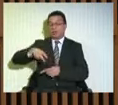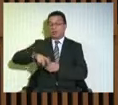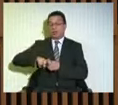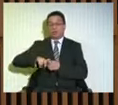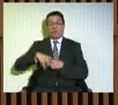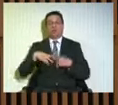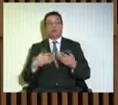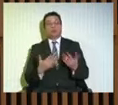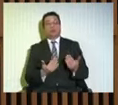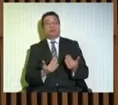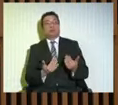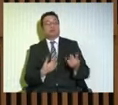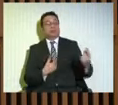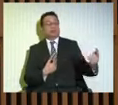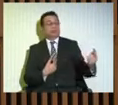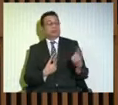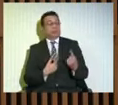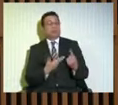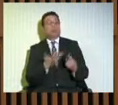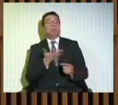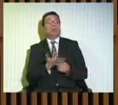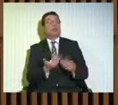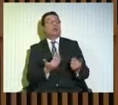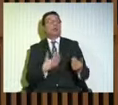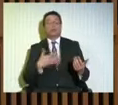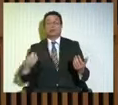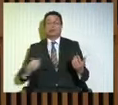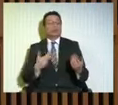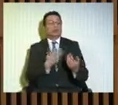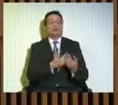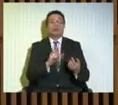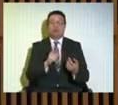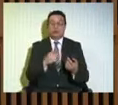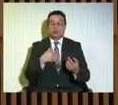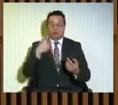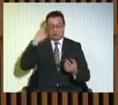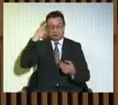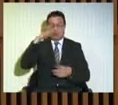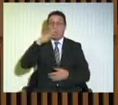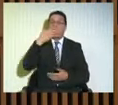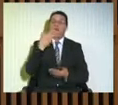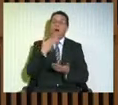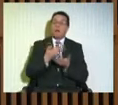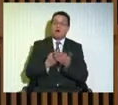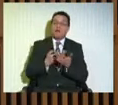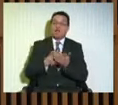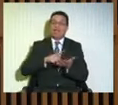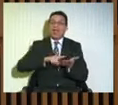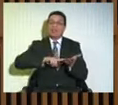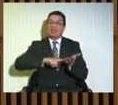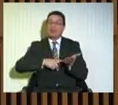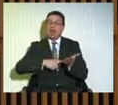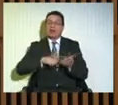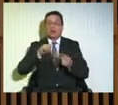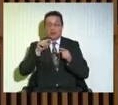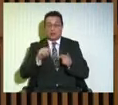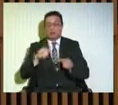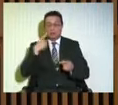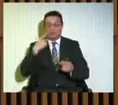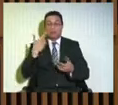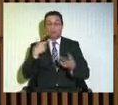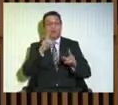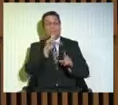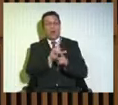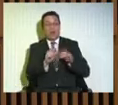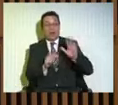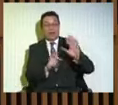esperando que se nos venga a pedir aquello que se requiere, sino queremos usar la tecnología y que aquello se haga desde el lugar donde la persona se